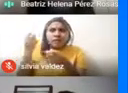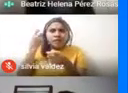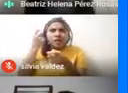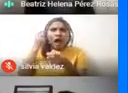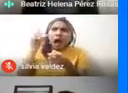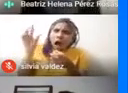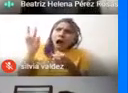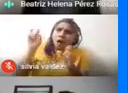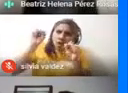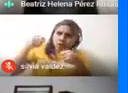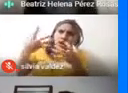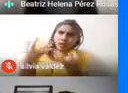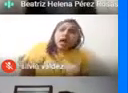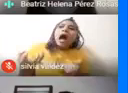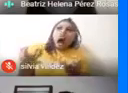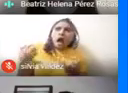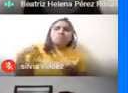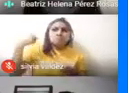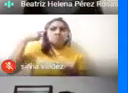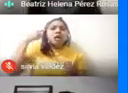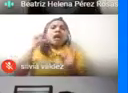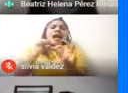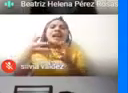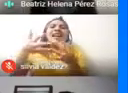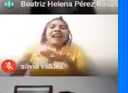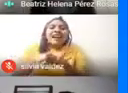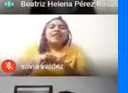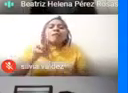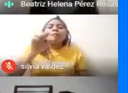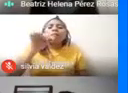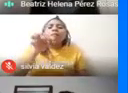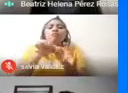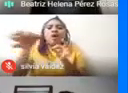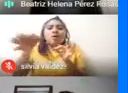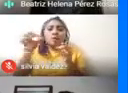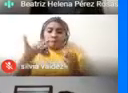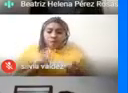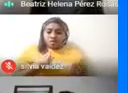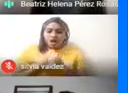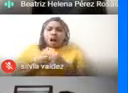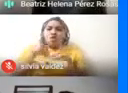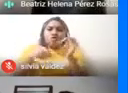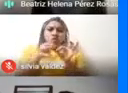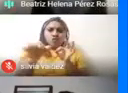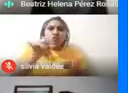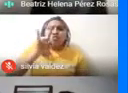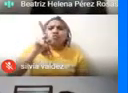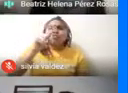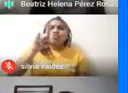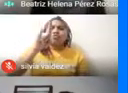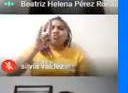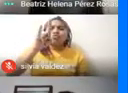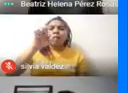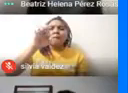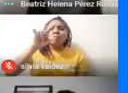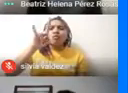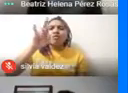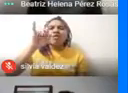estar, pues yo sí pienso que los de la red de Pueblos Patrimonio y algunos otros municipios, como por ejemplo Usiacurí en el Atlántico,